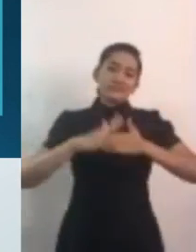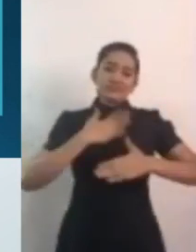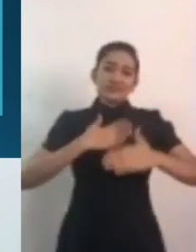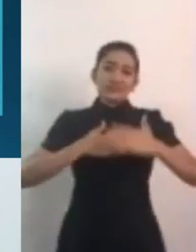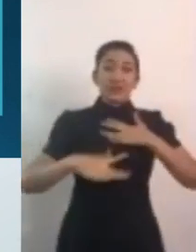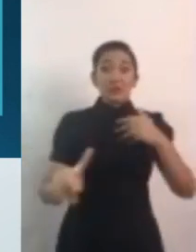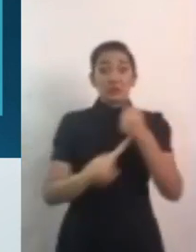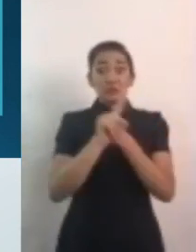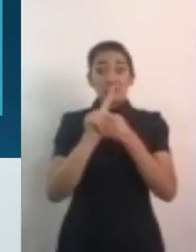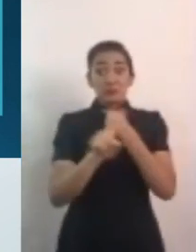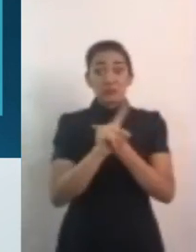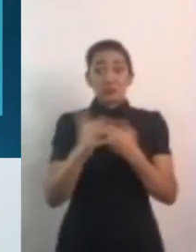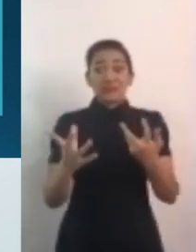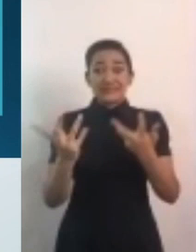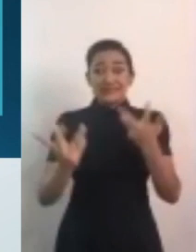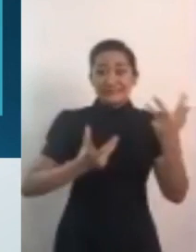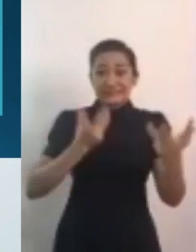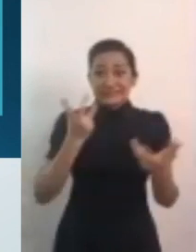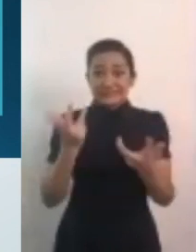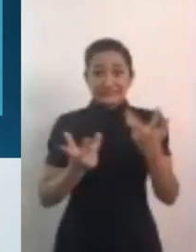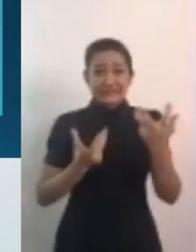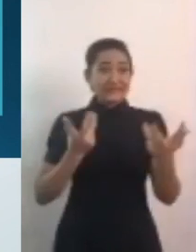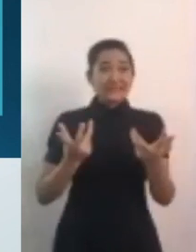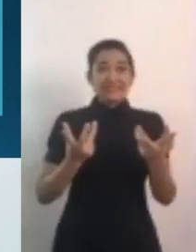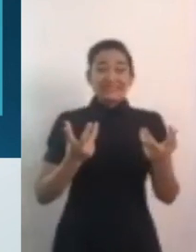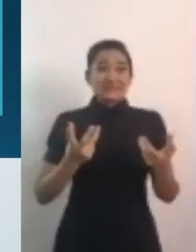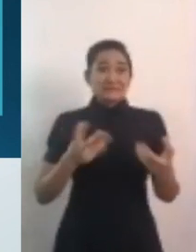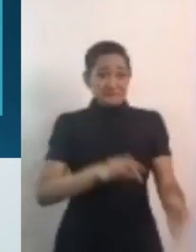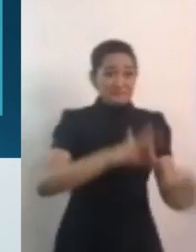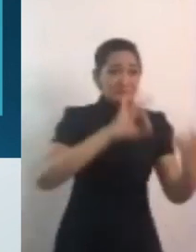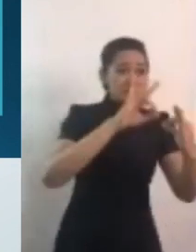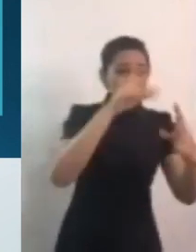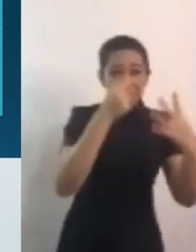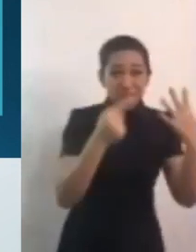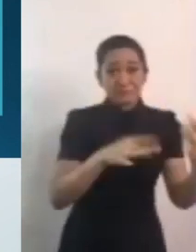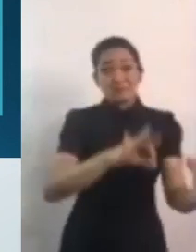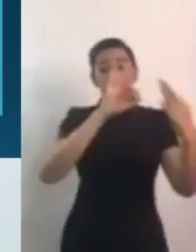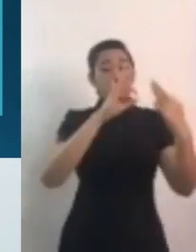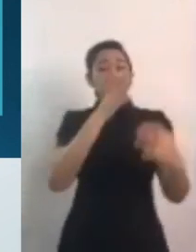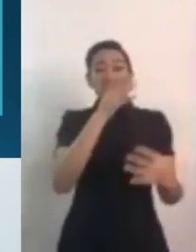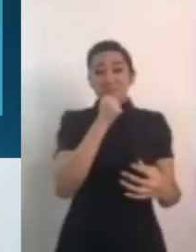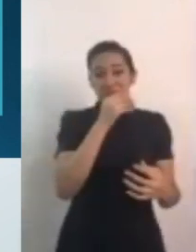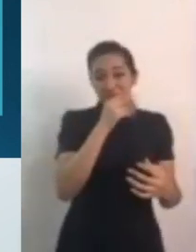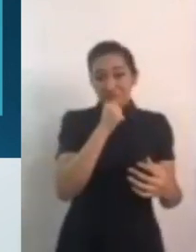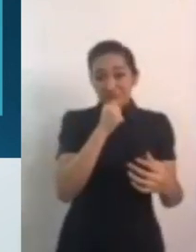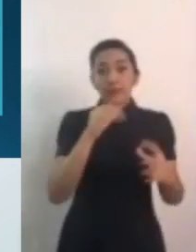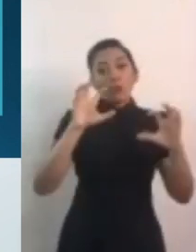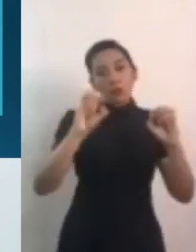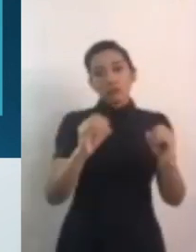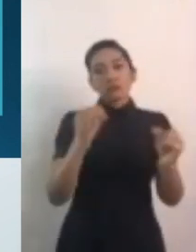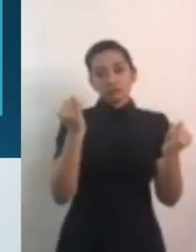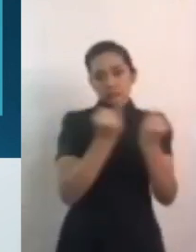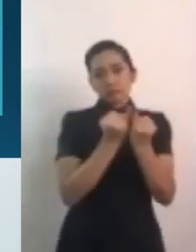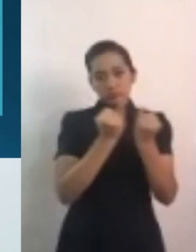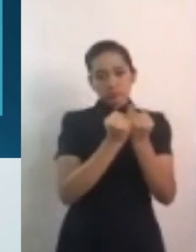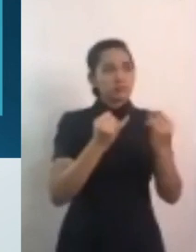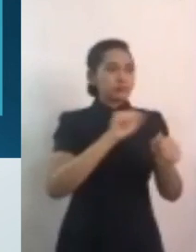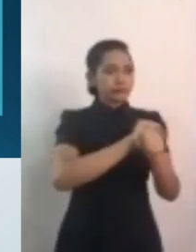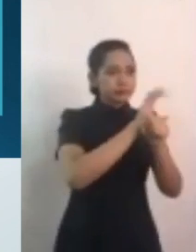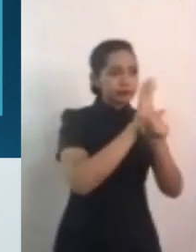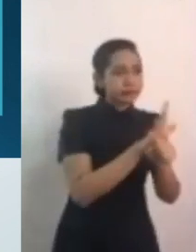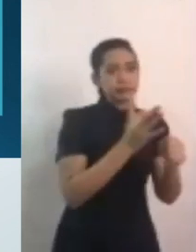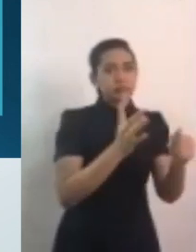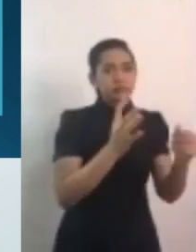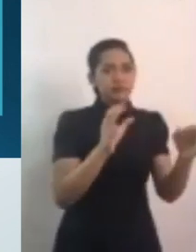problemas naturales que se derivan de la propia pandemia, que se derivan de la propia cuarentena. Hay